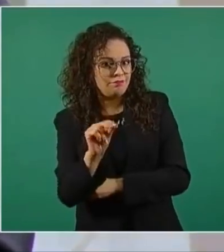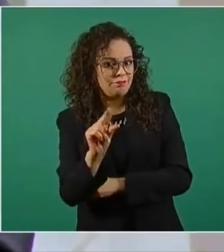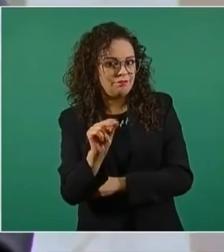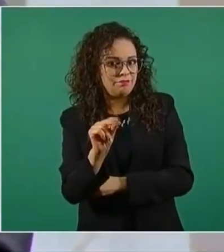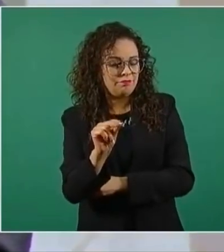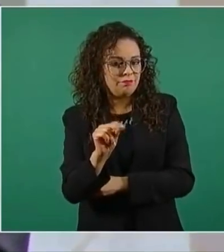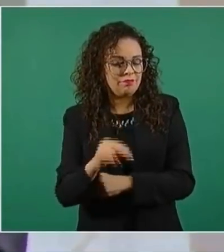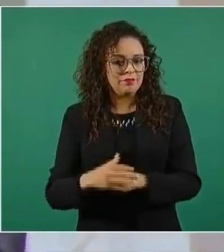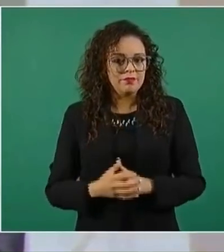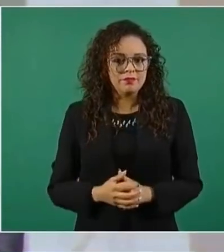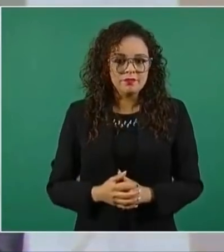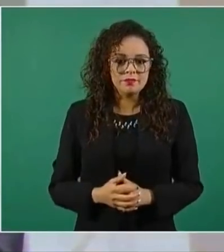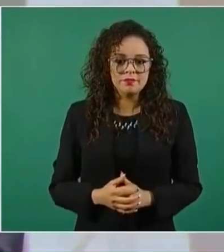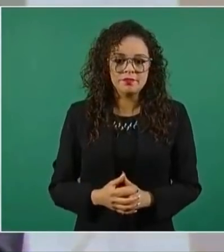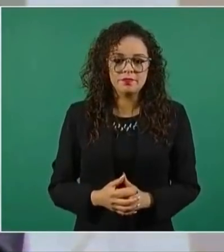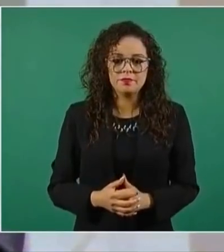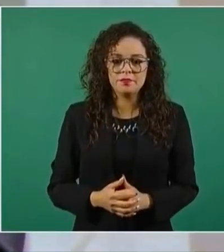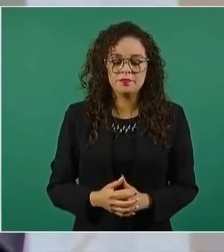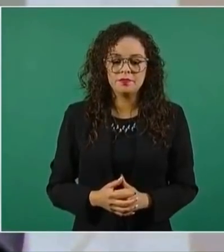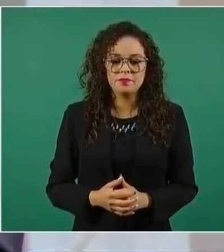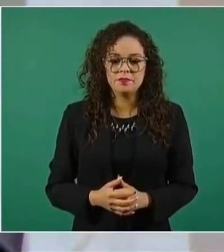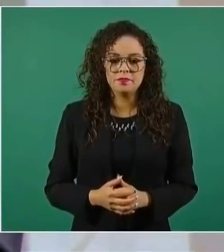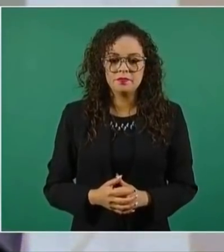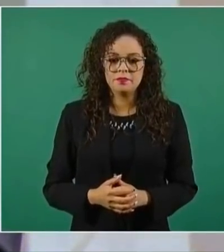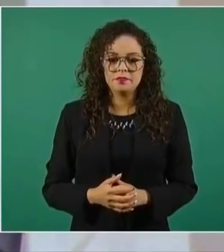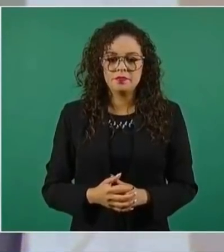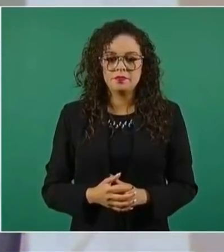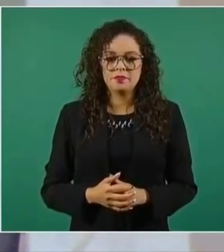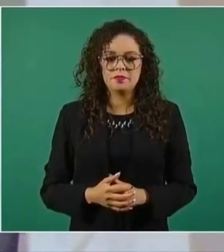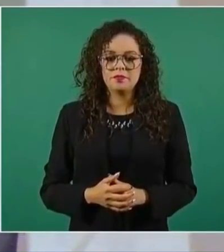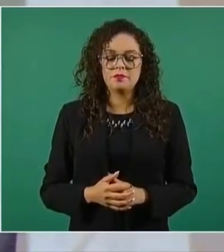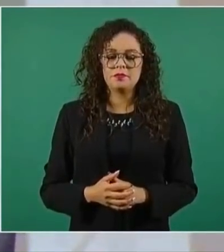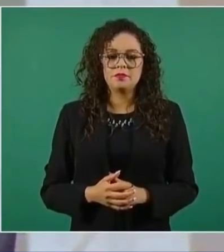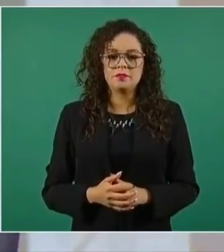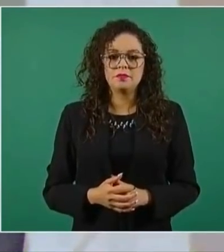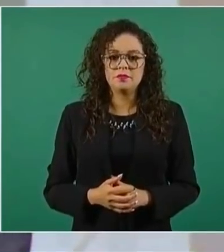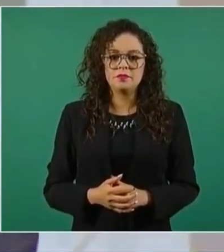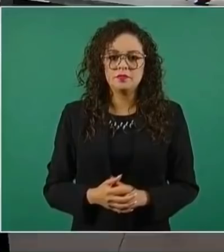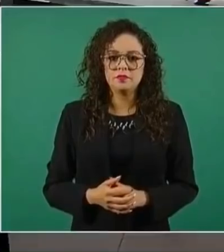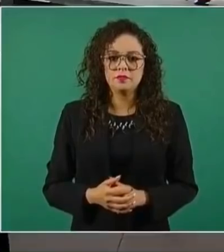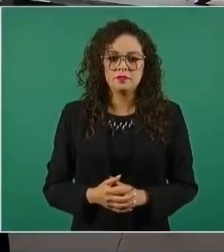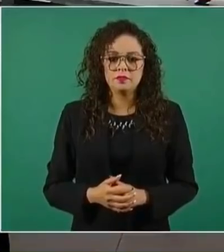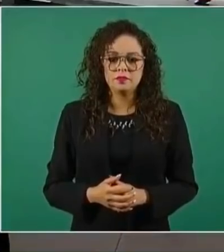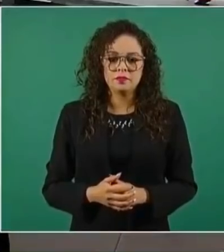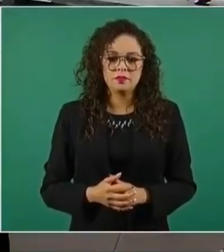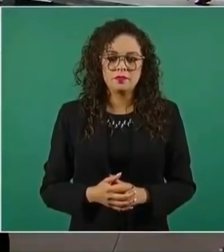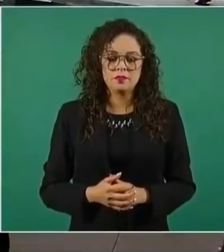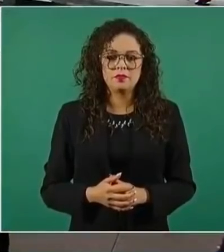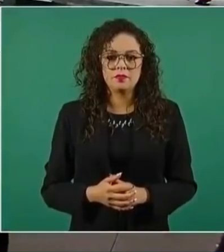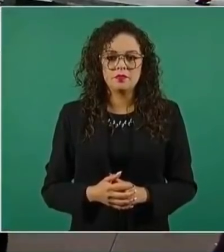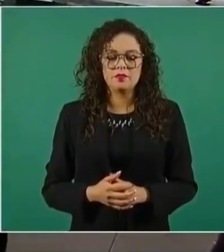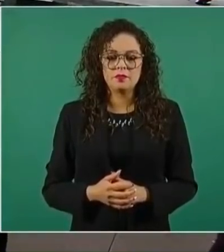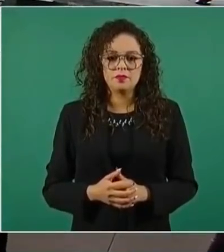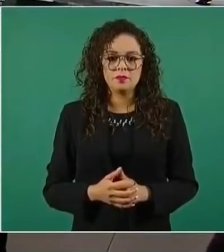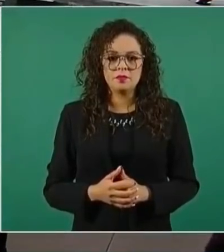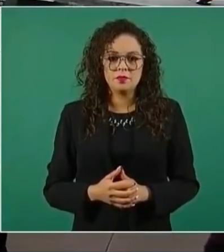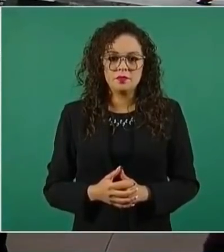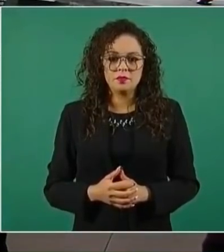Es demostrable también que los pueblos sometidos al dominio